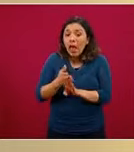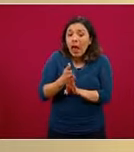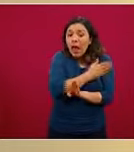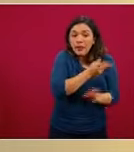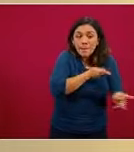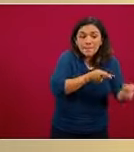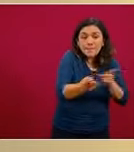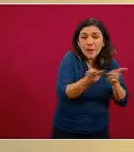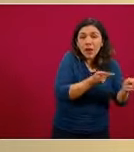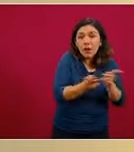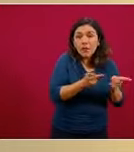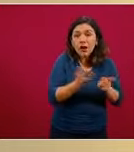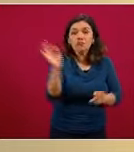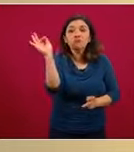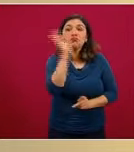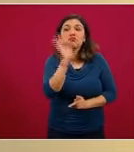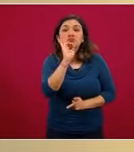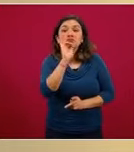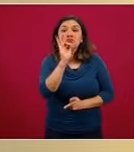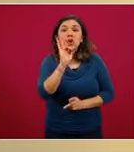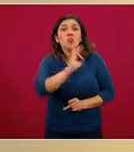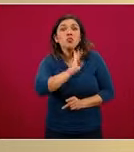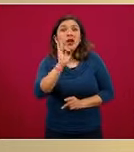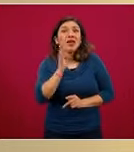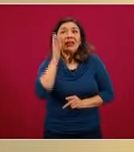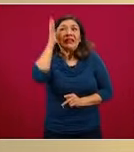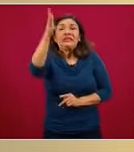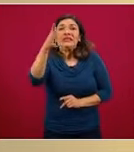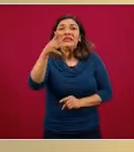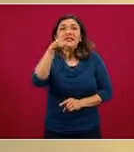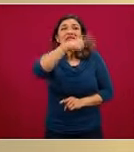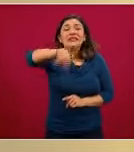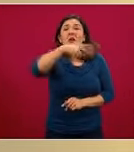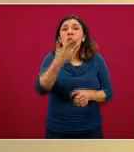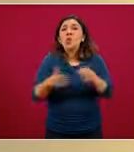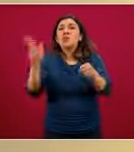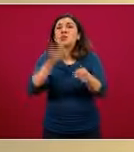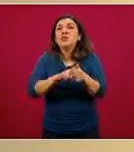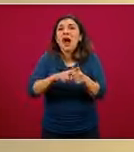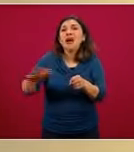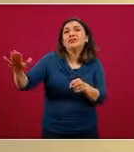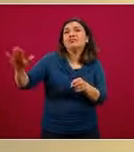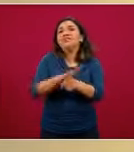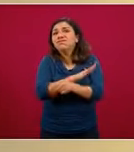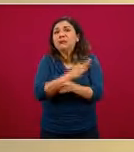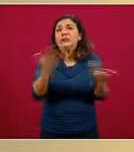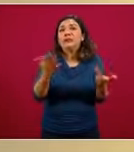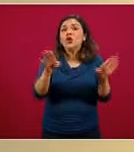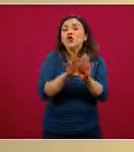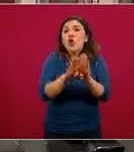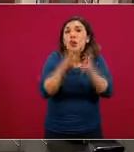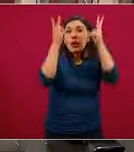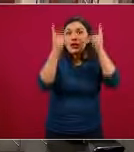anticipar la eventual saturación de los servicios y actuar de manera